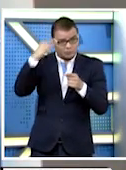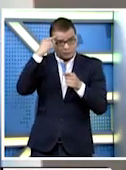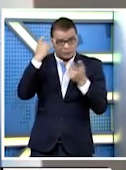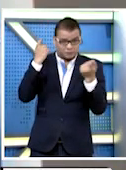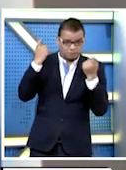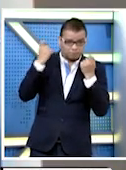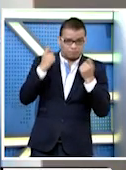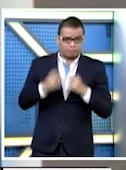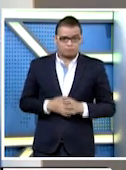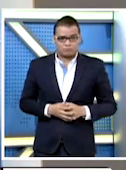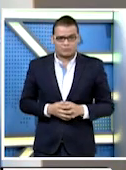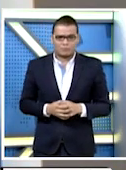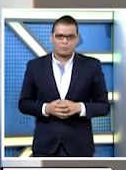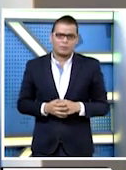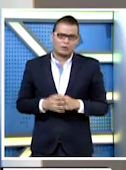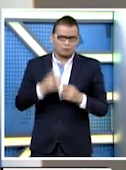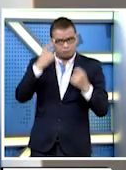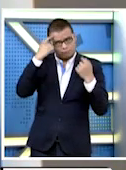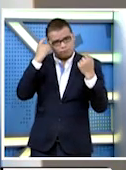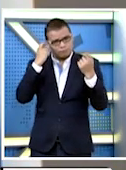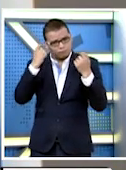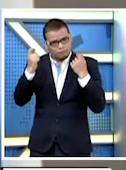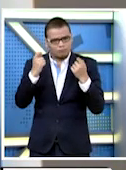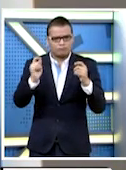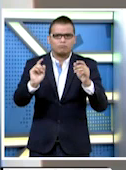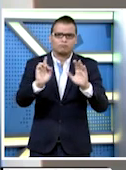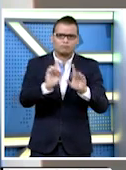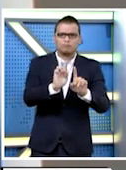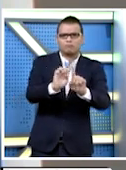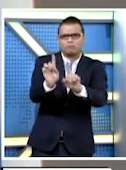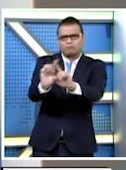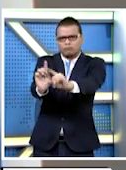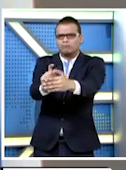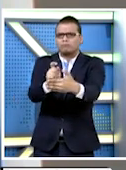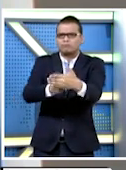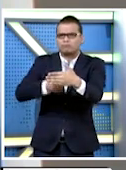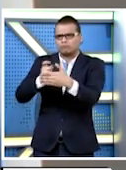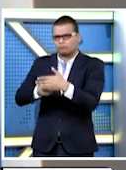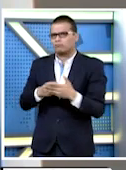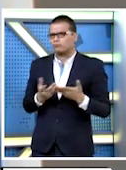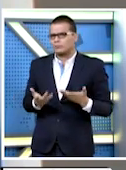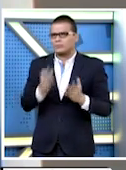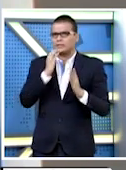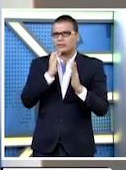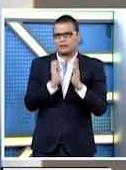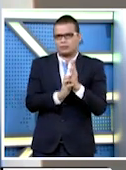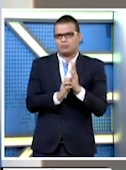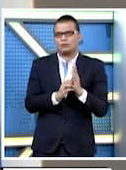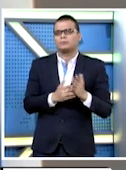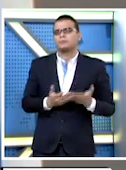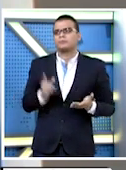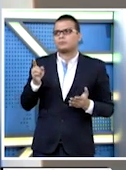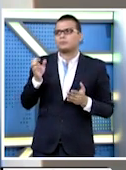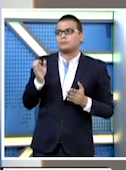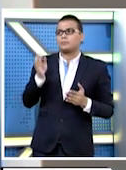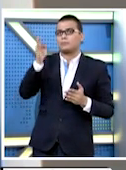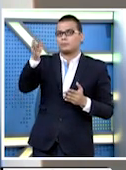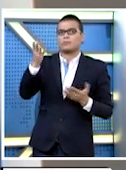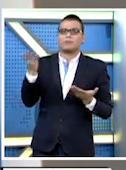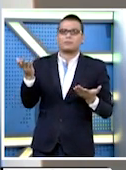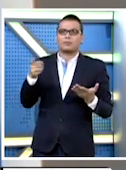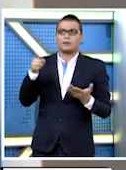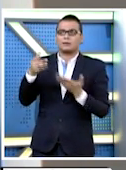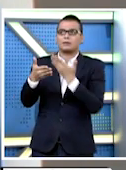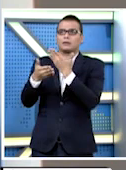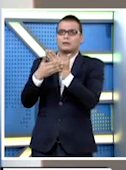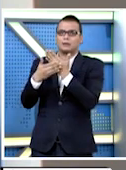sí es posible. Es posible incluso hacer muchos más ajustes. Por ejemplo, solicitar al sistema financiero y a la banca que